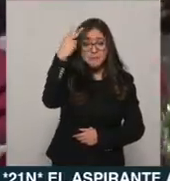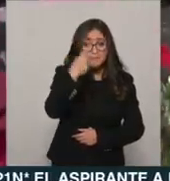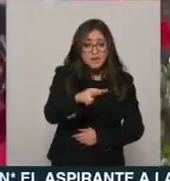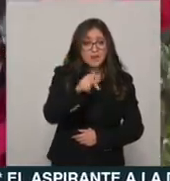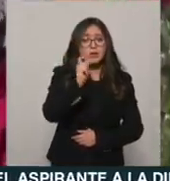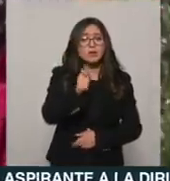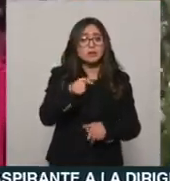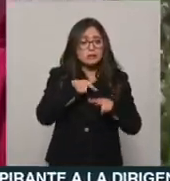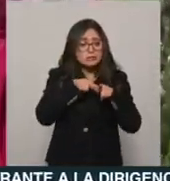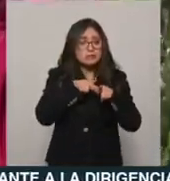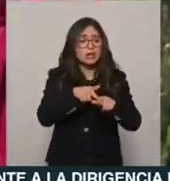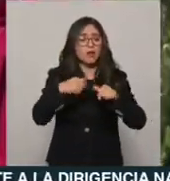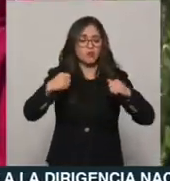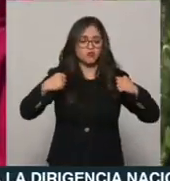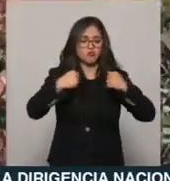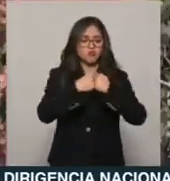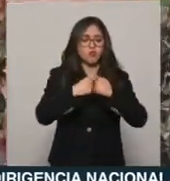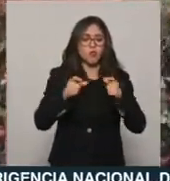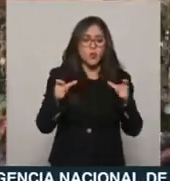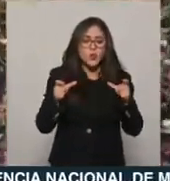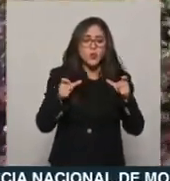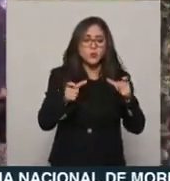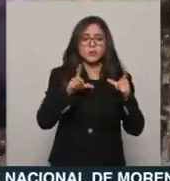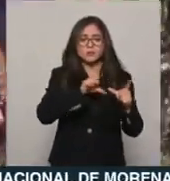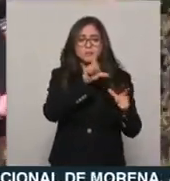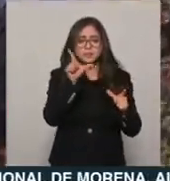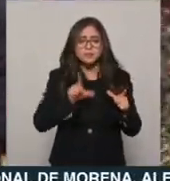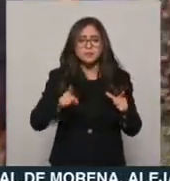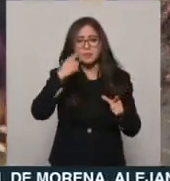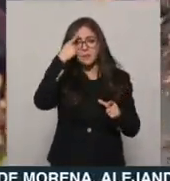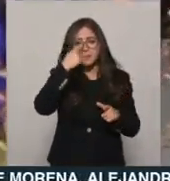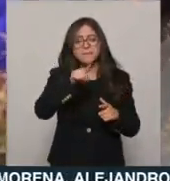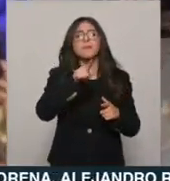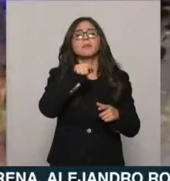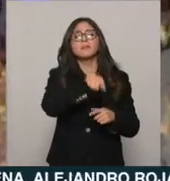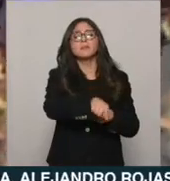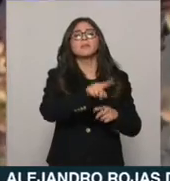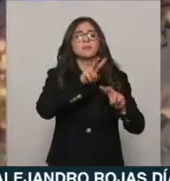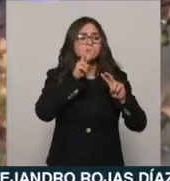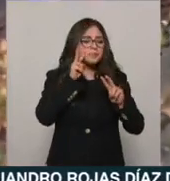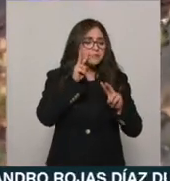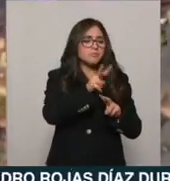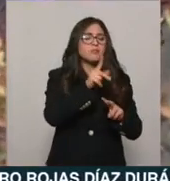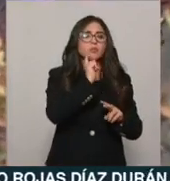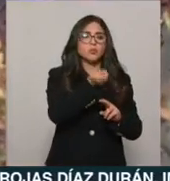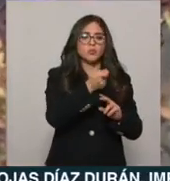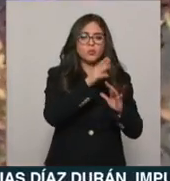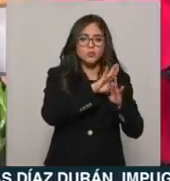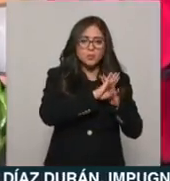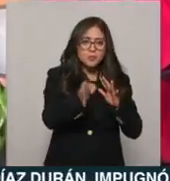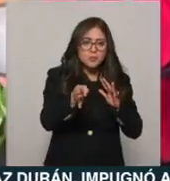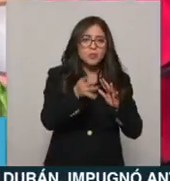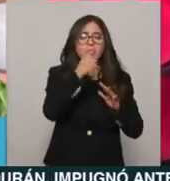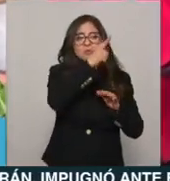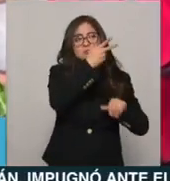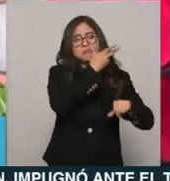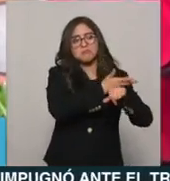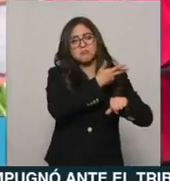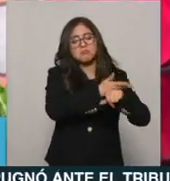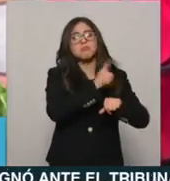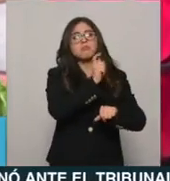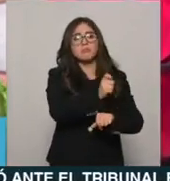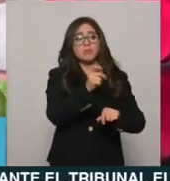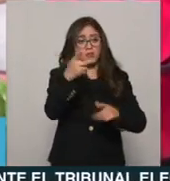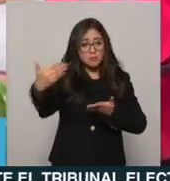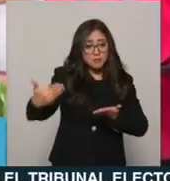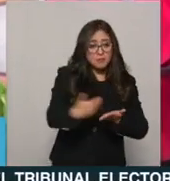este muro de Guardia Nacional en favor de la migración, desde la perspectiva norteamericana, es decir, detener